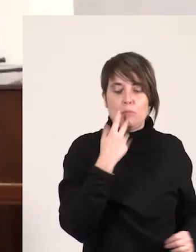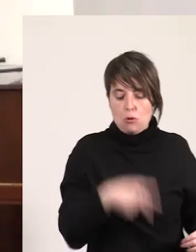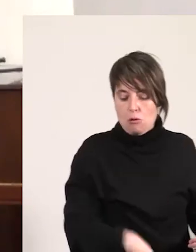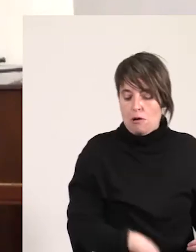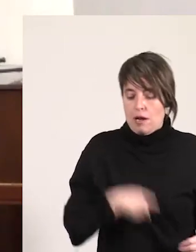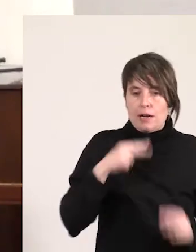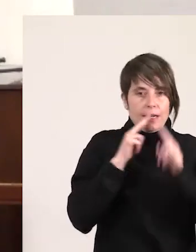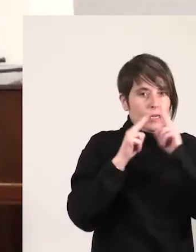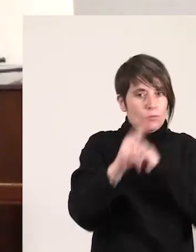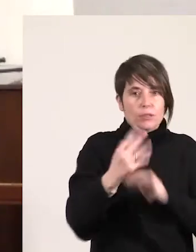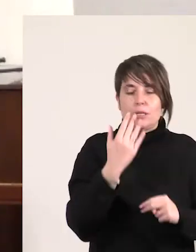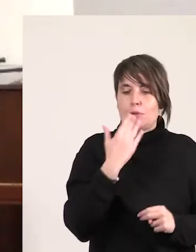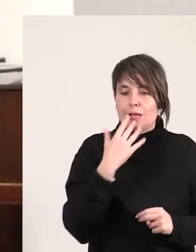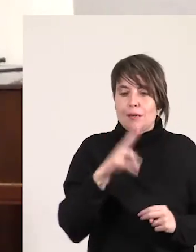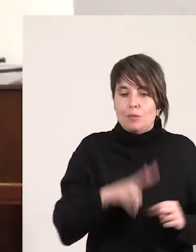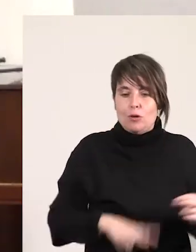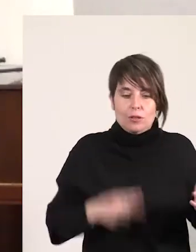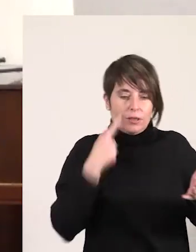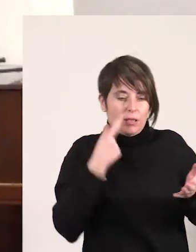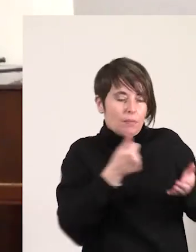generales, pues, por ejemplo, eliminar las